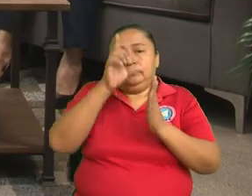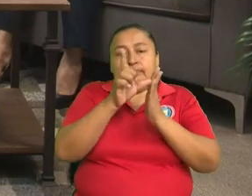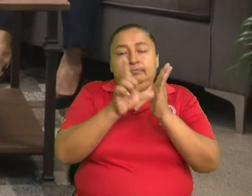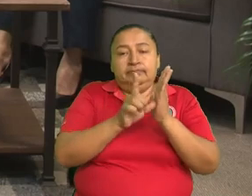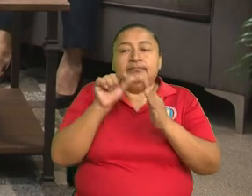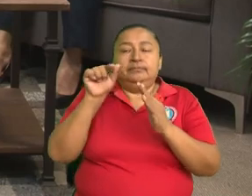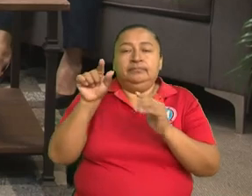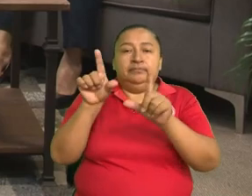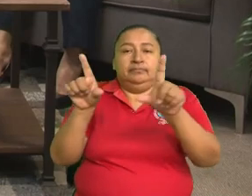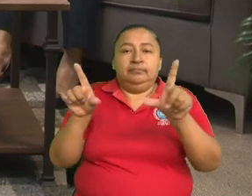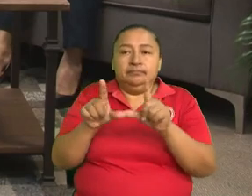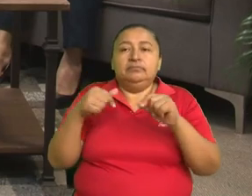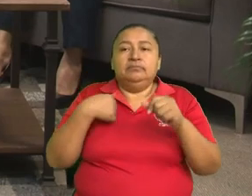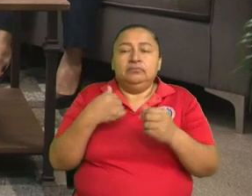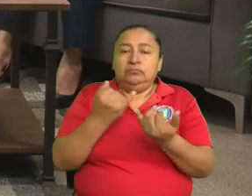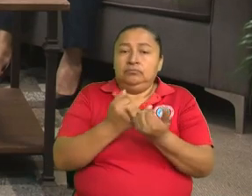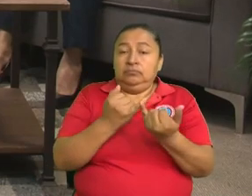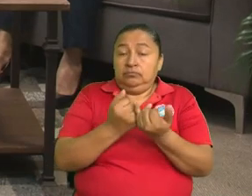territorio,